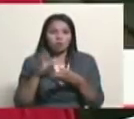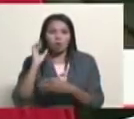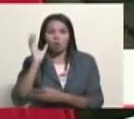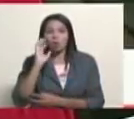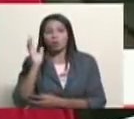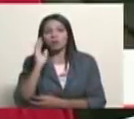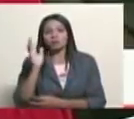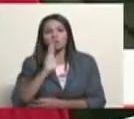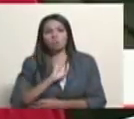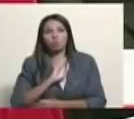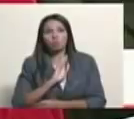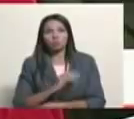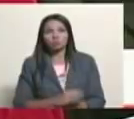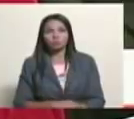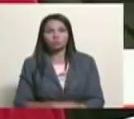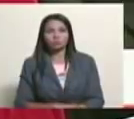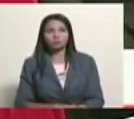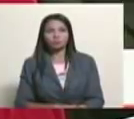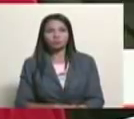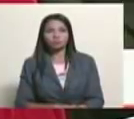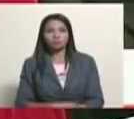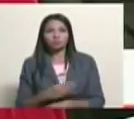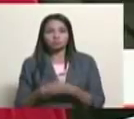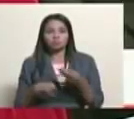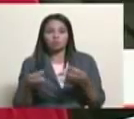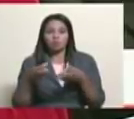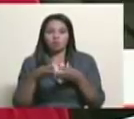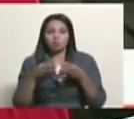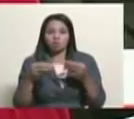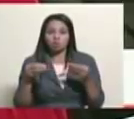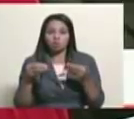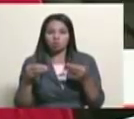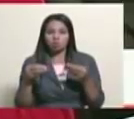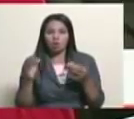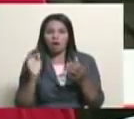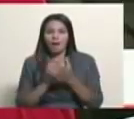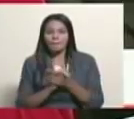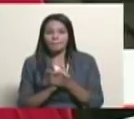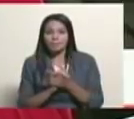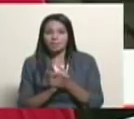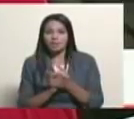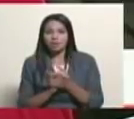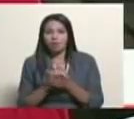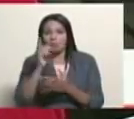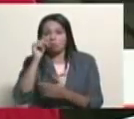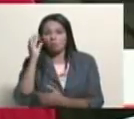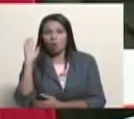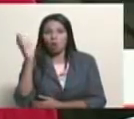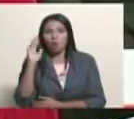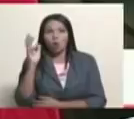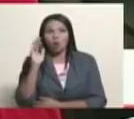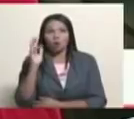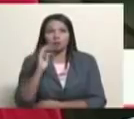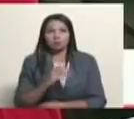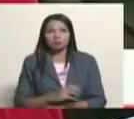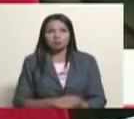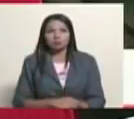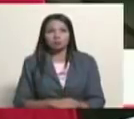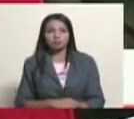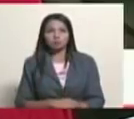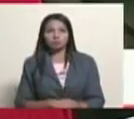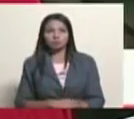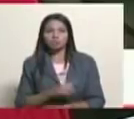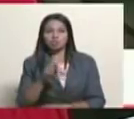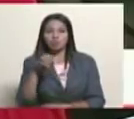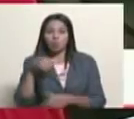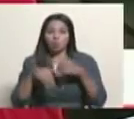Partido. Hicimos una reunión de todos los compañeros de ese congreso, los que allí fueron